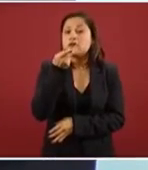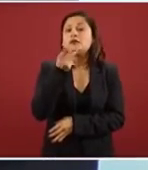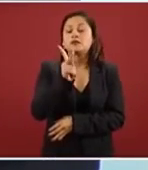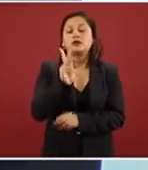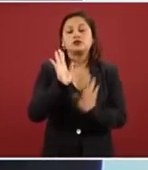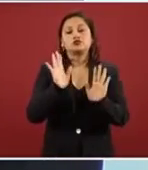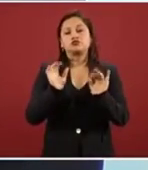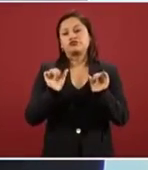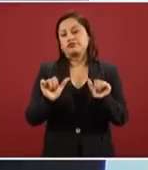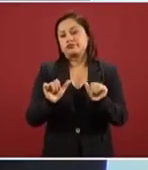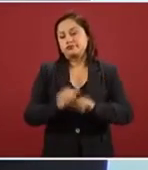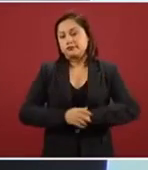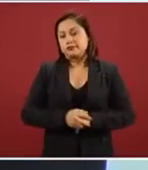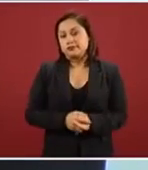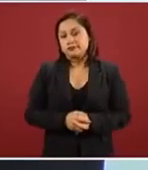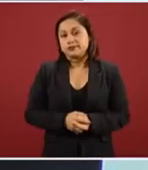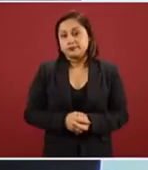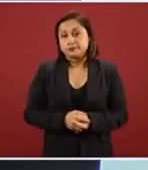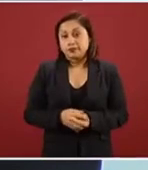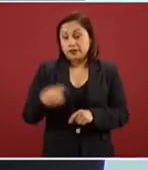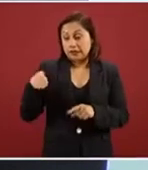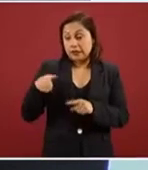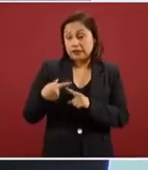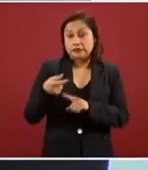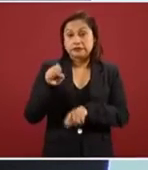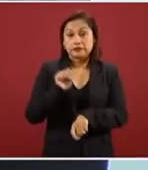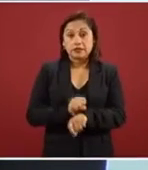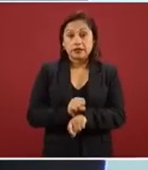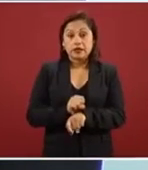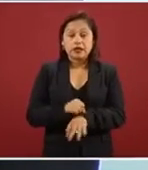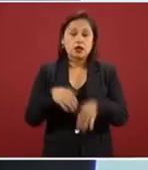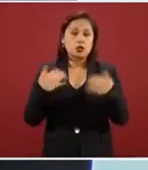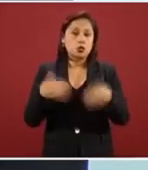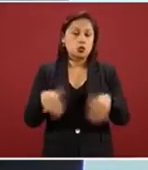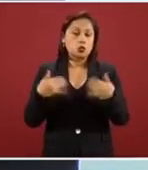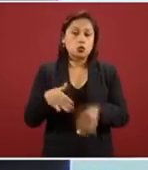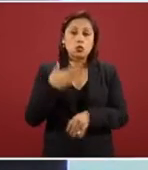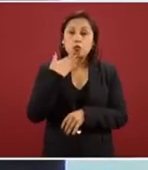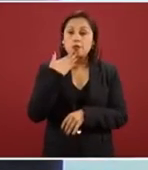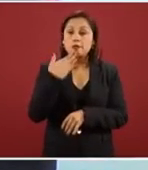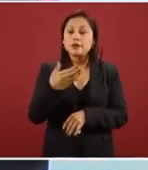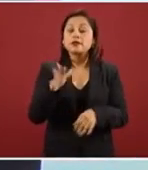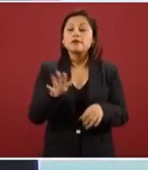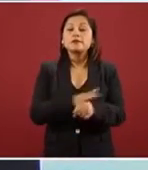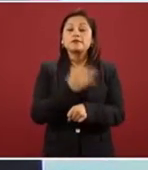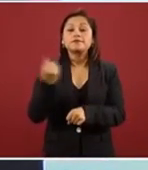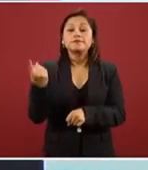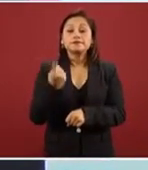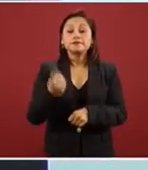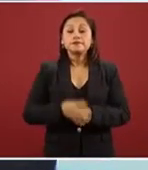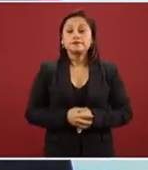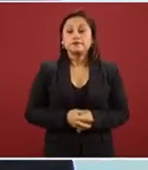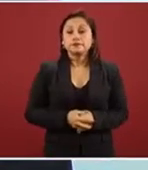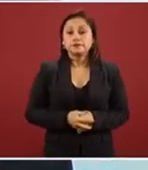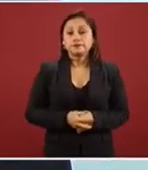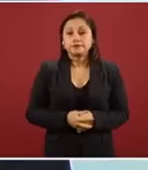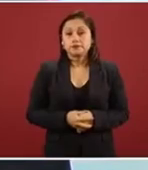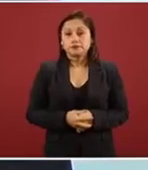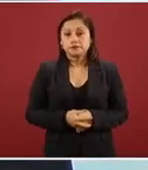semana nos ha ido muy bien porque ha estado